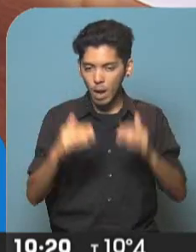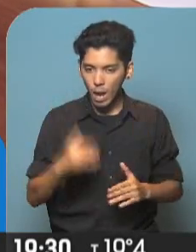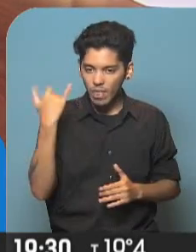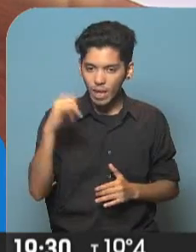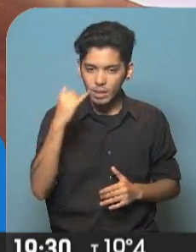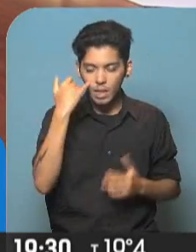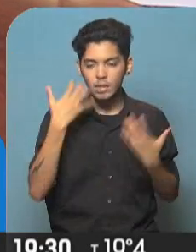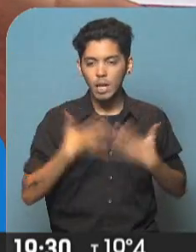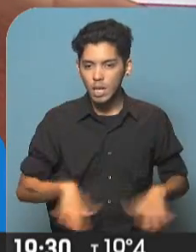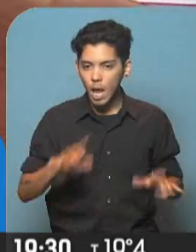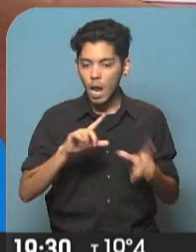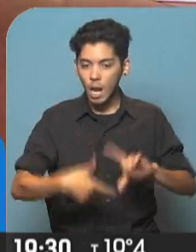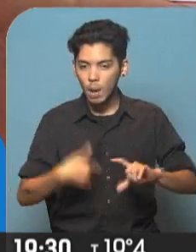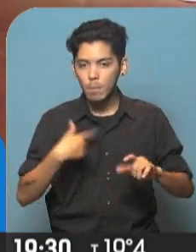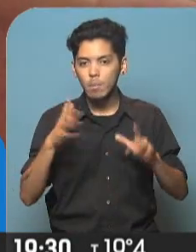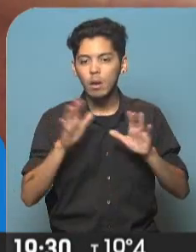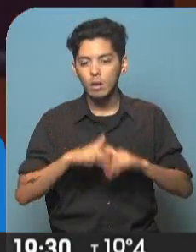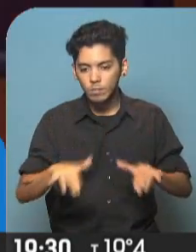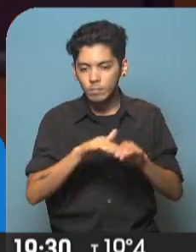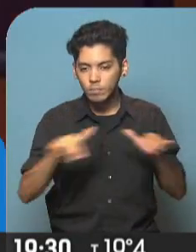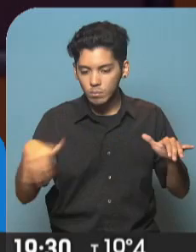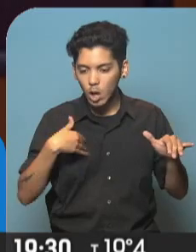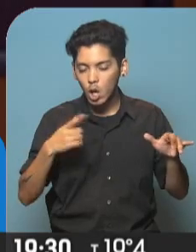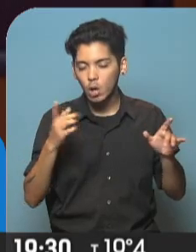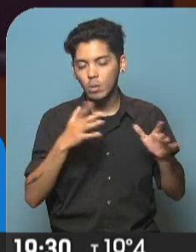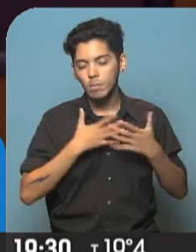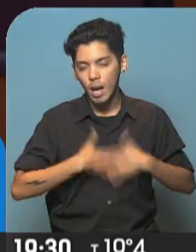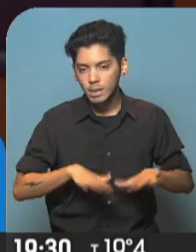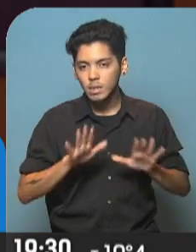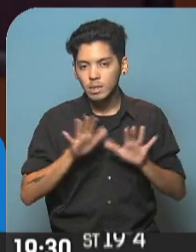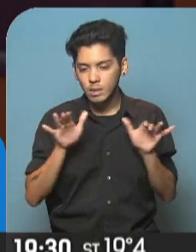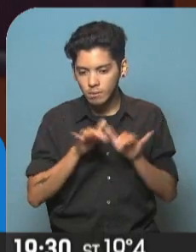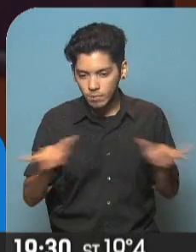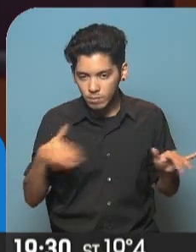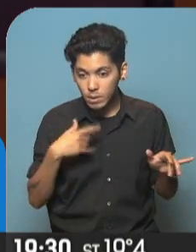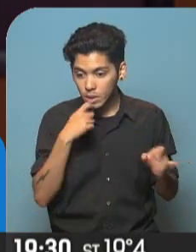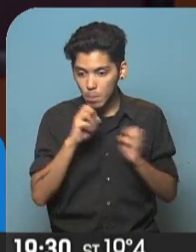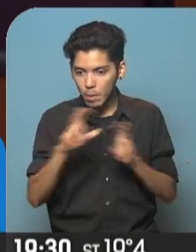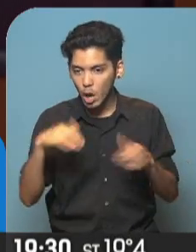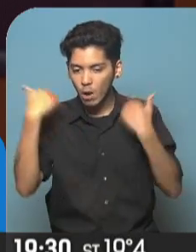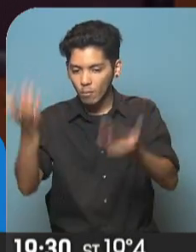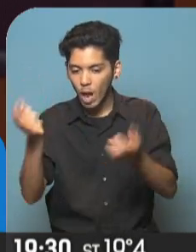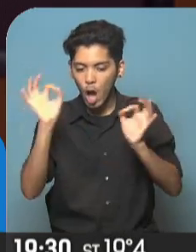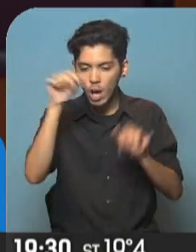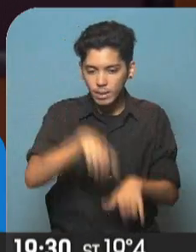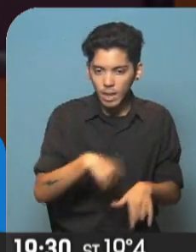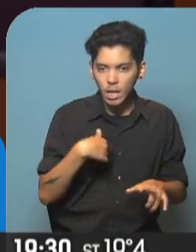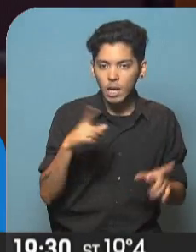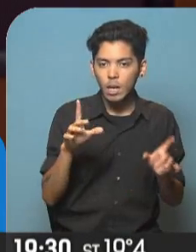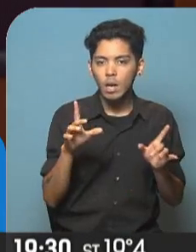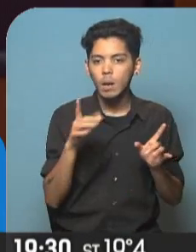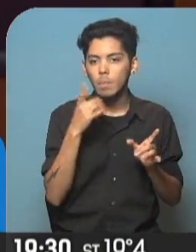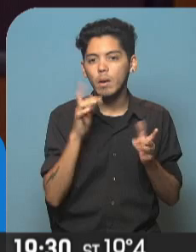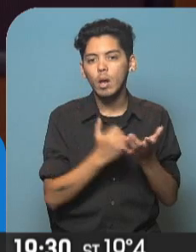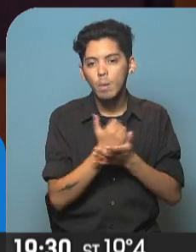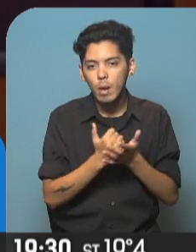correctas cabría esperar una cierta tranquilidad en el corto plazo así como te comentaba no empeora la parte externa o interna que se complicó poco con eso pero esperaría